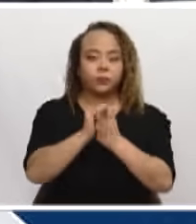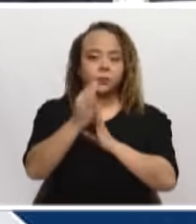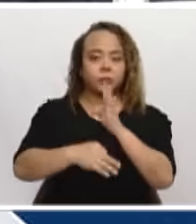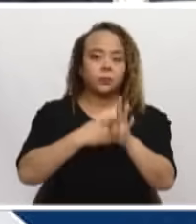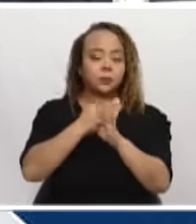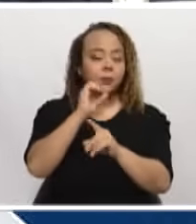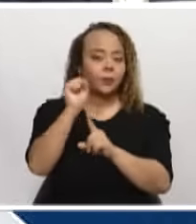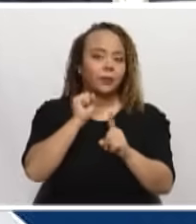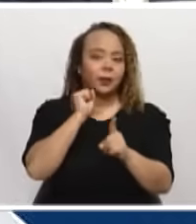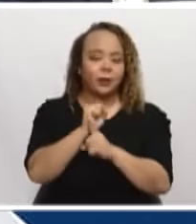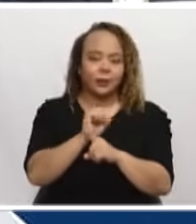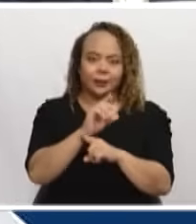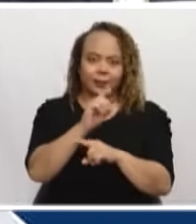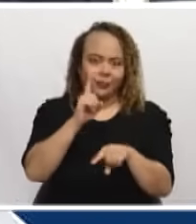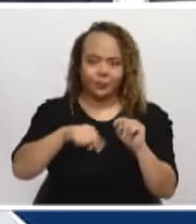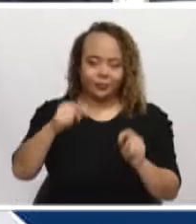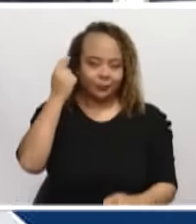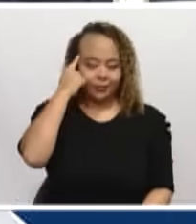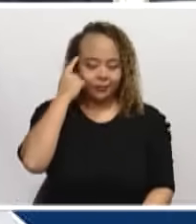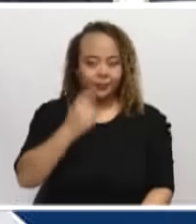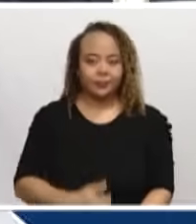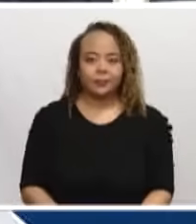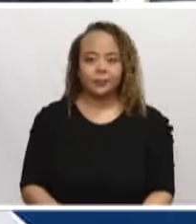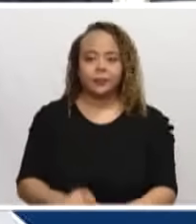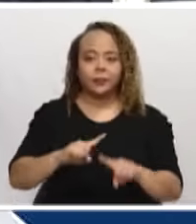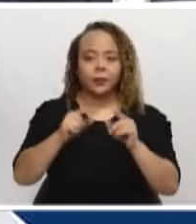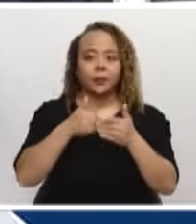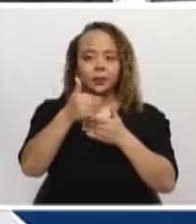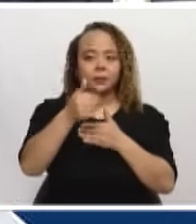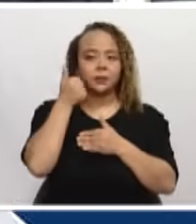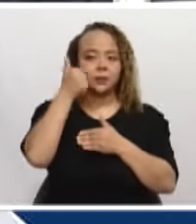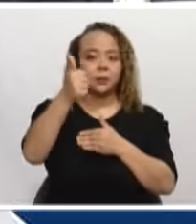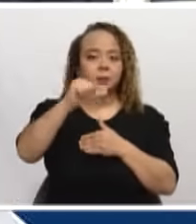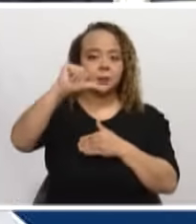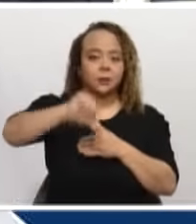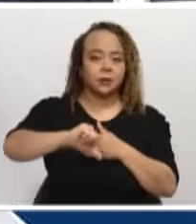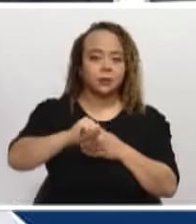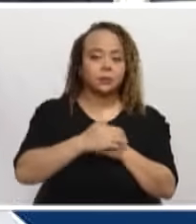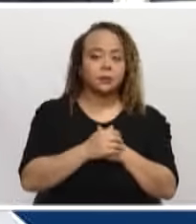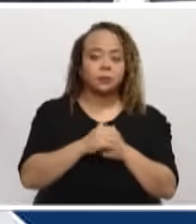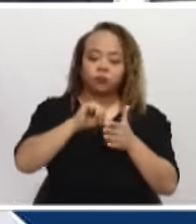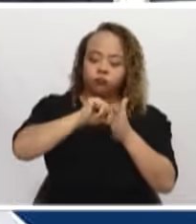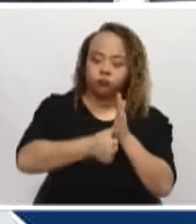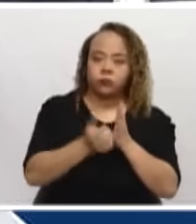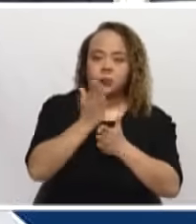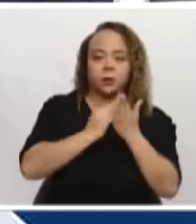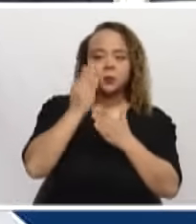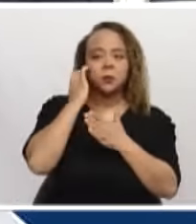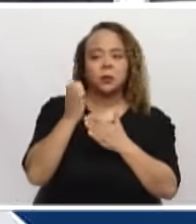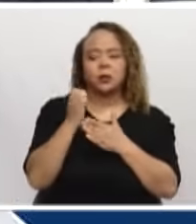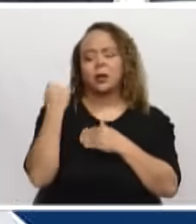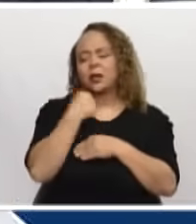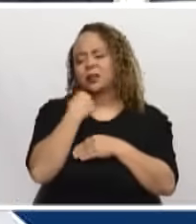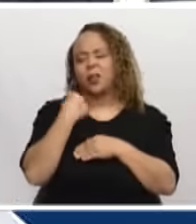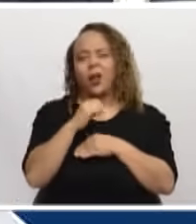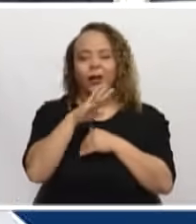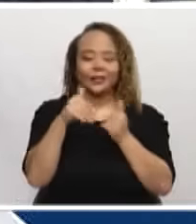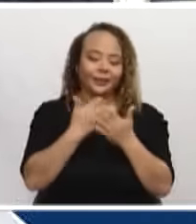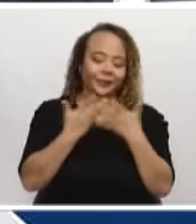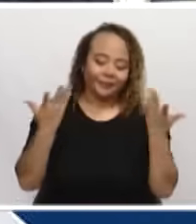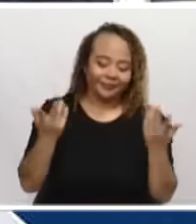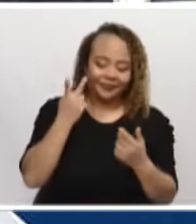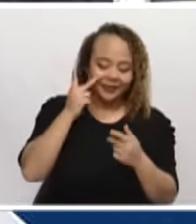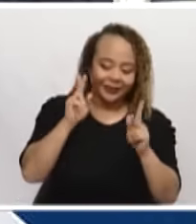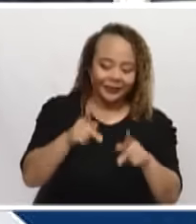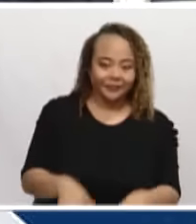situaciones eran impensables incluso pero después de que la liga pierde marca un precedente porque se hace una canción y todo el contexto Verdad que es lo que ve el